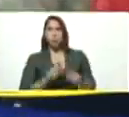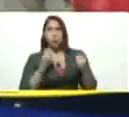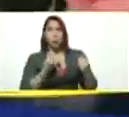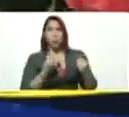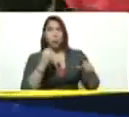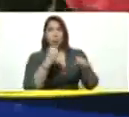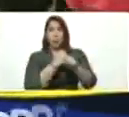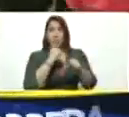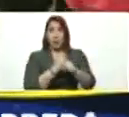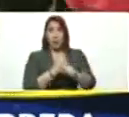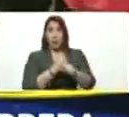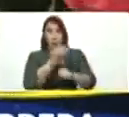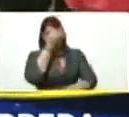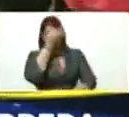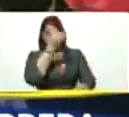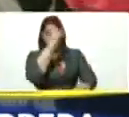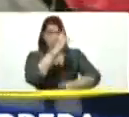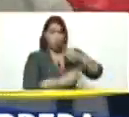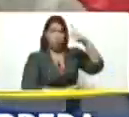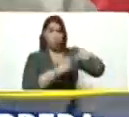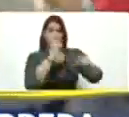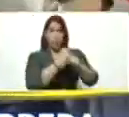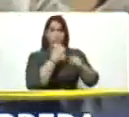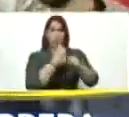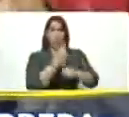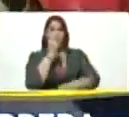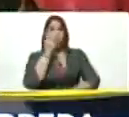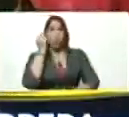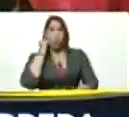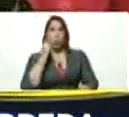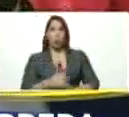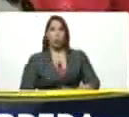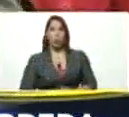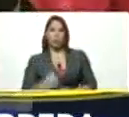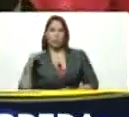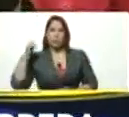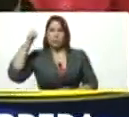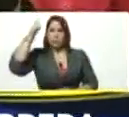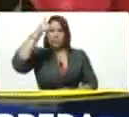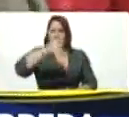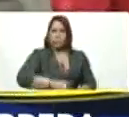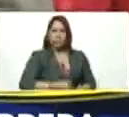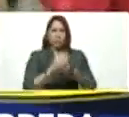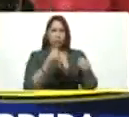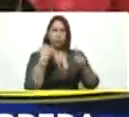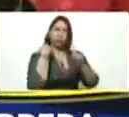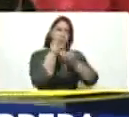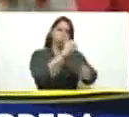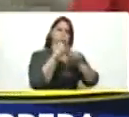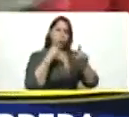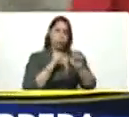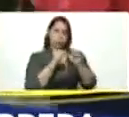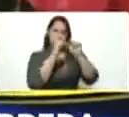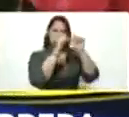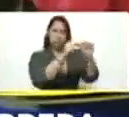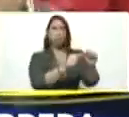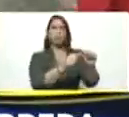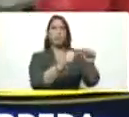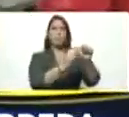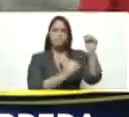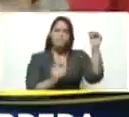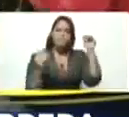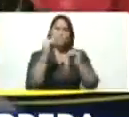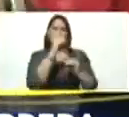obrera, los consejos productivos de trabajadores y trabajadoras, que en años tan difíciles de tanta agresión han mantenido su moral,